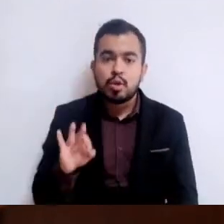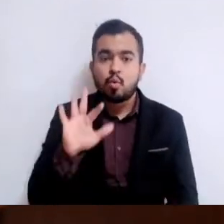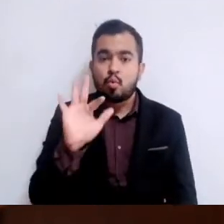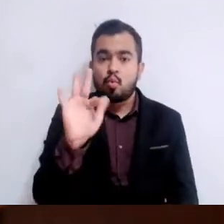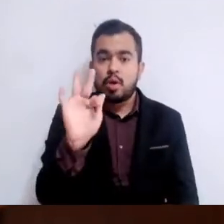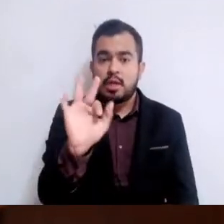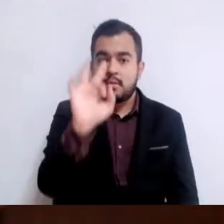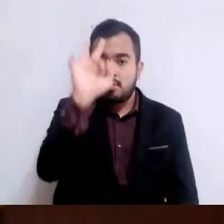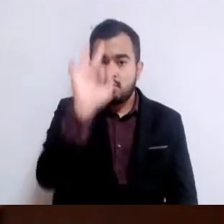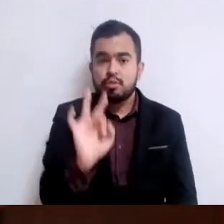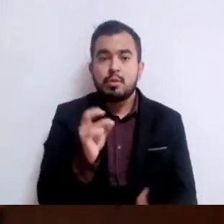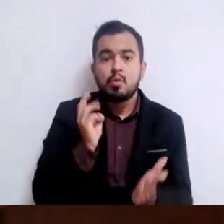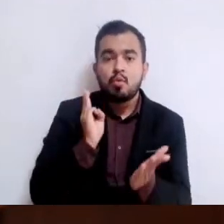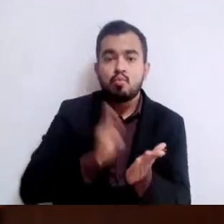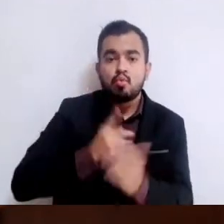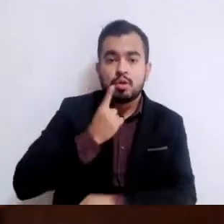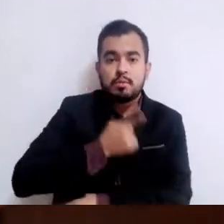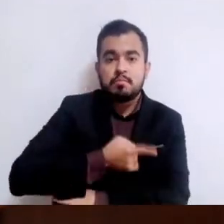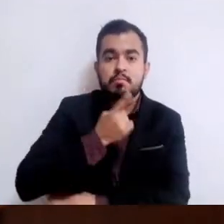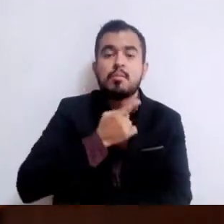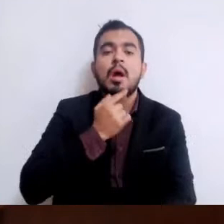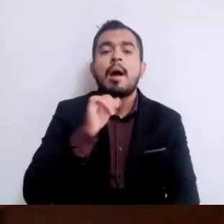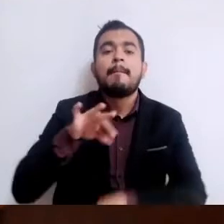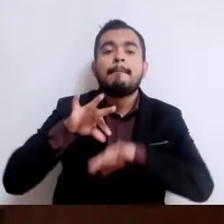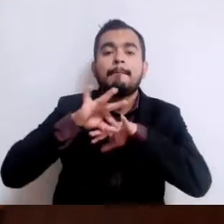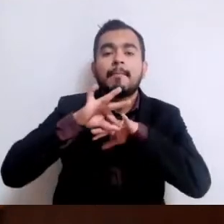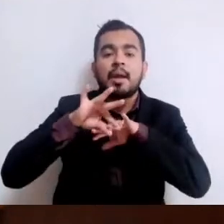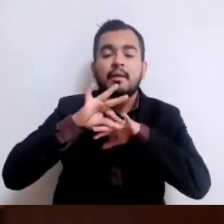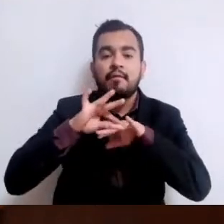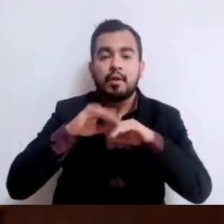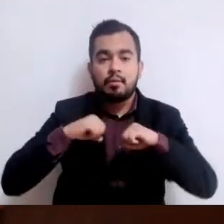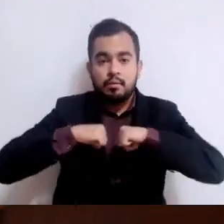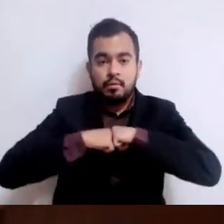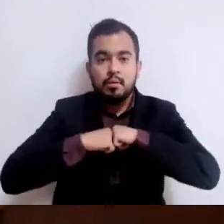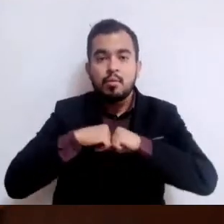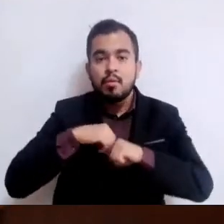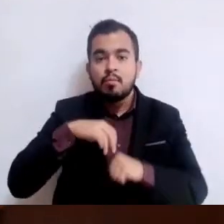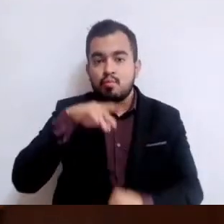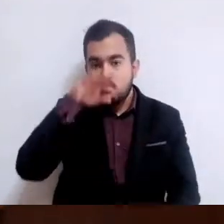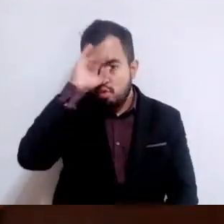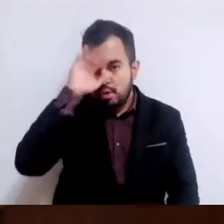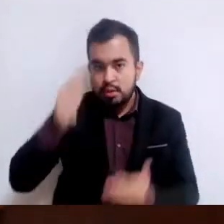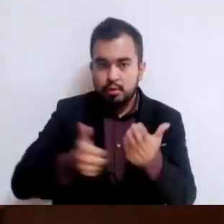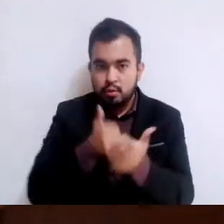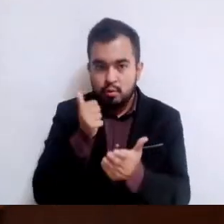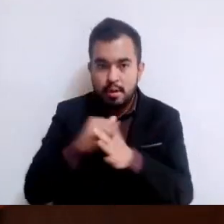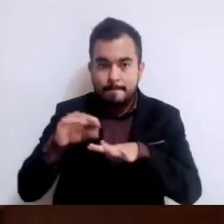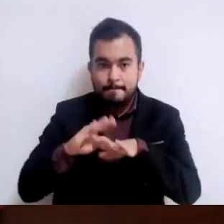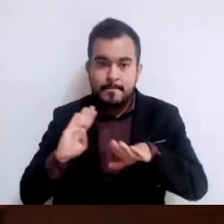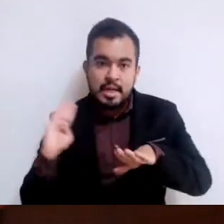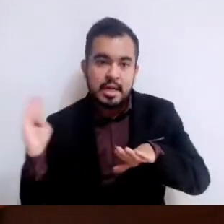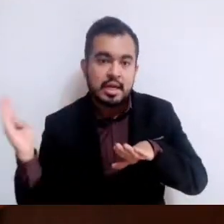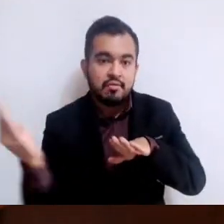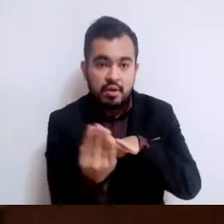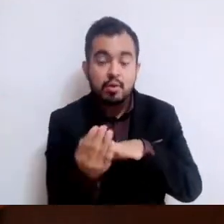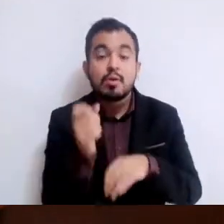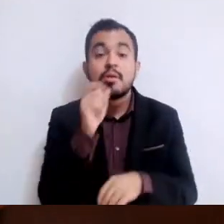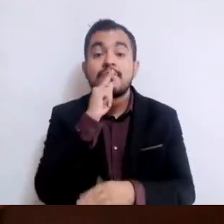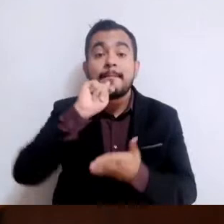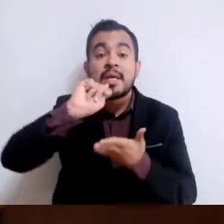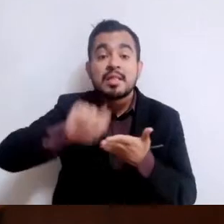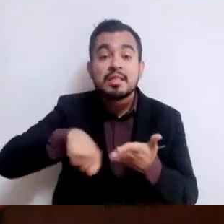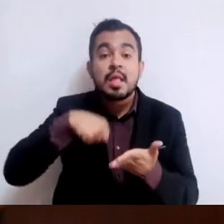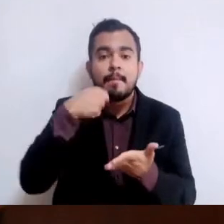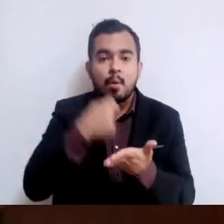pago de peaje por el uso del periférico del área metropolitana de Monterrey. Por su parte, Tamaulipas ha discutido la autorización de